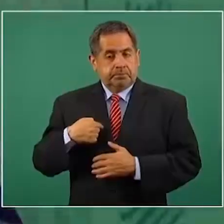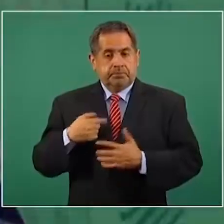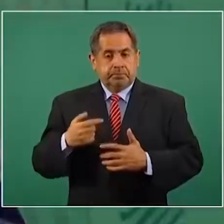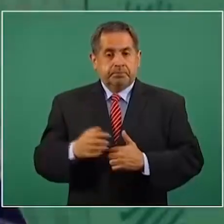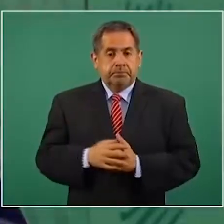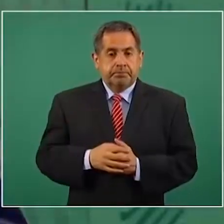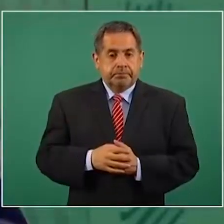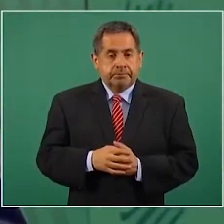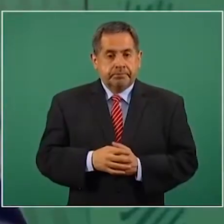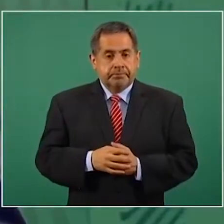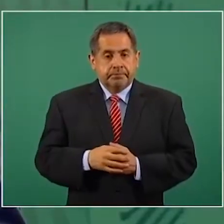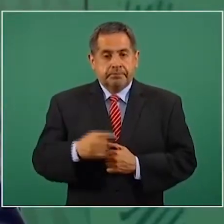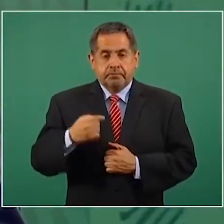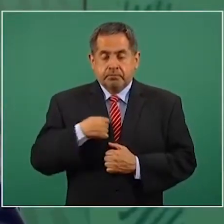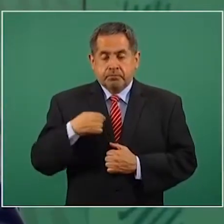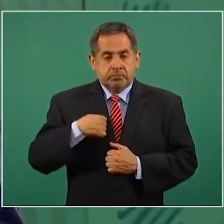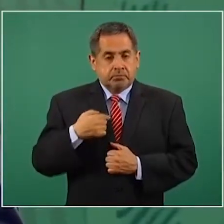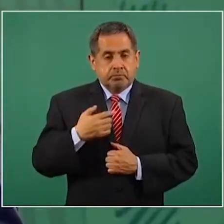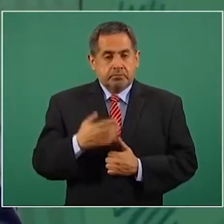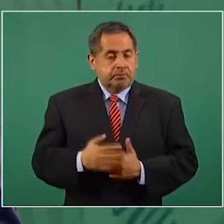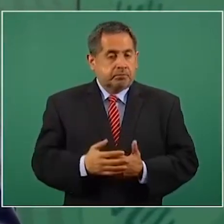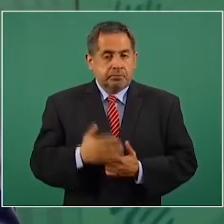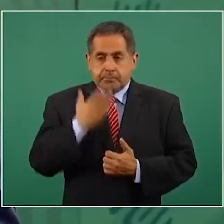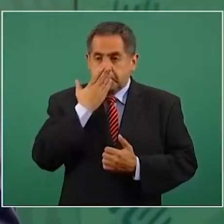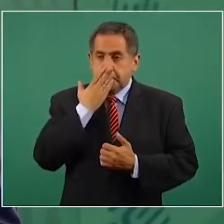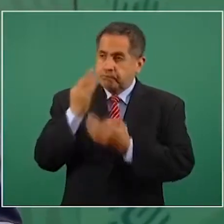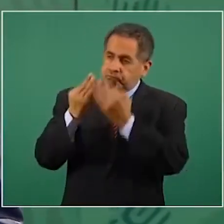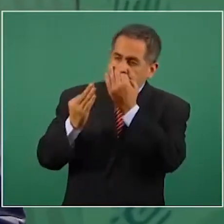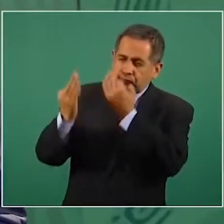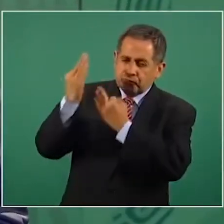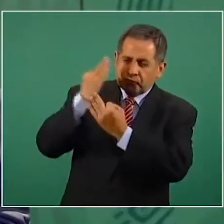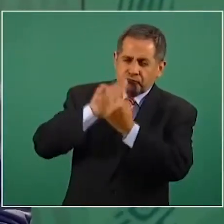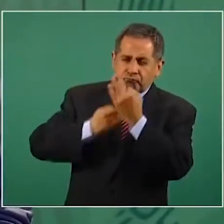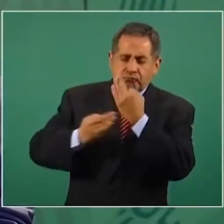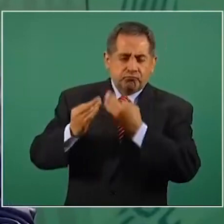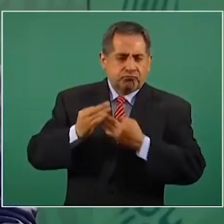fui bien atendido